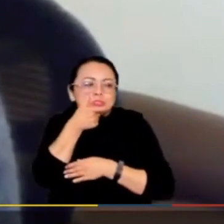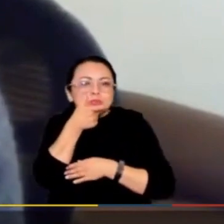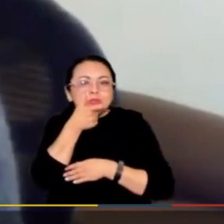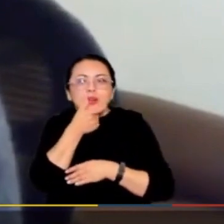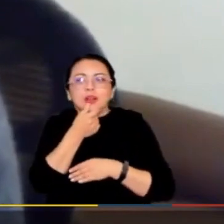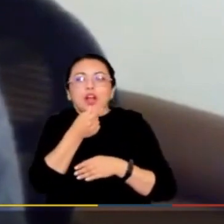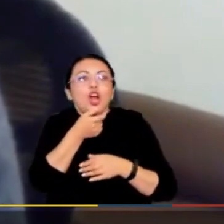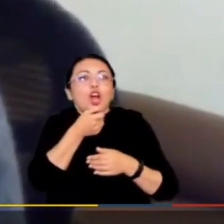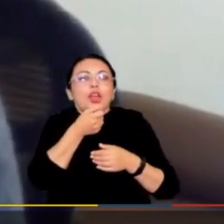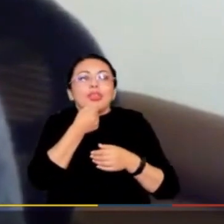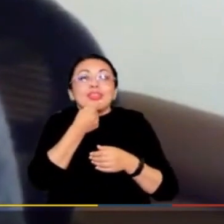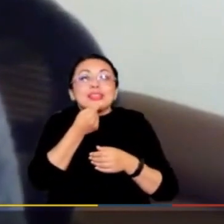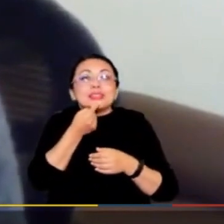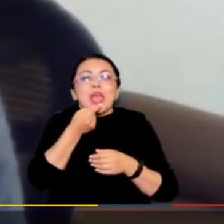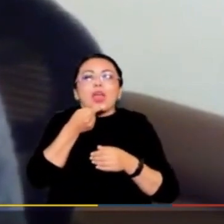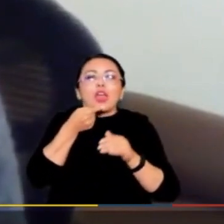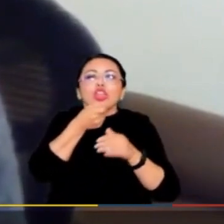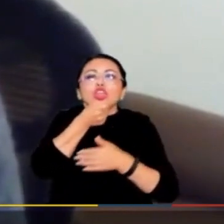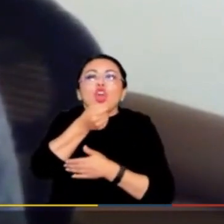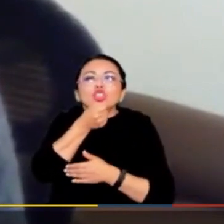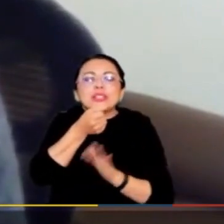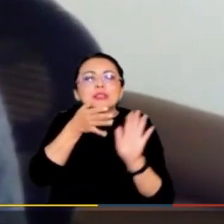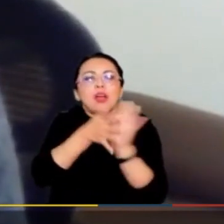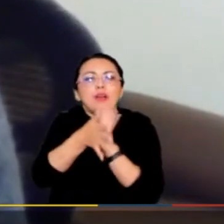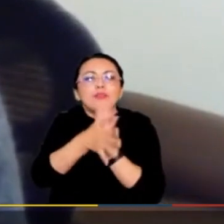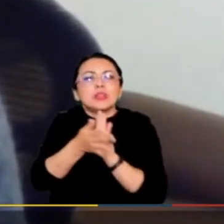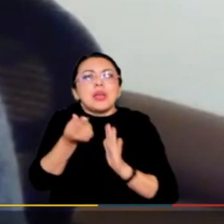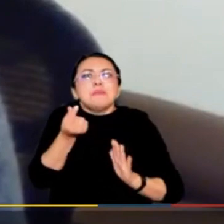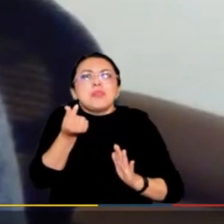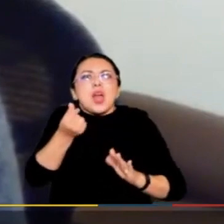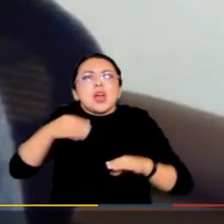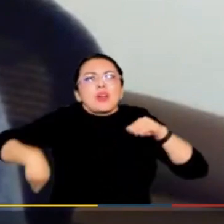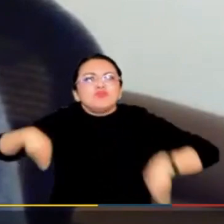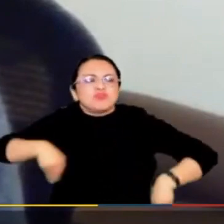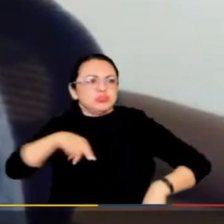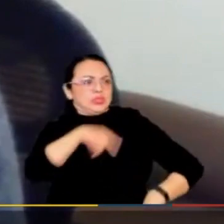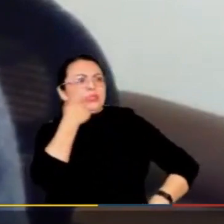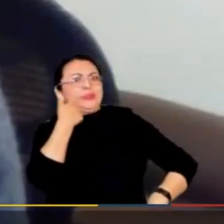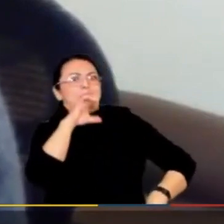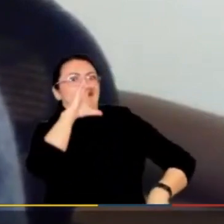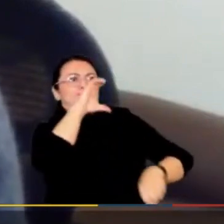de control de lavado de activos, de orden de captura